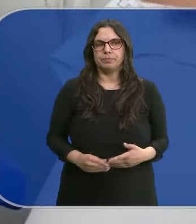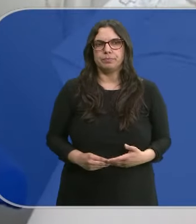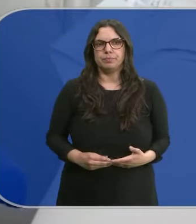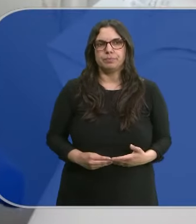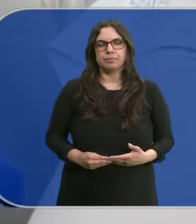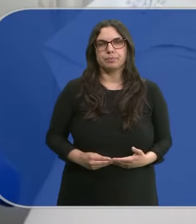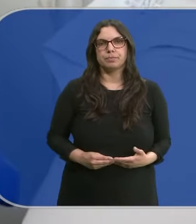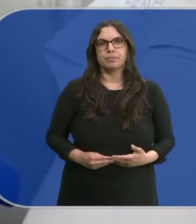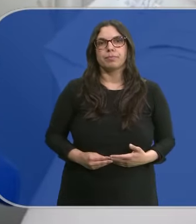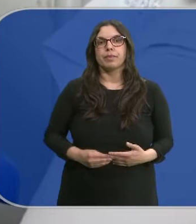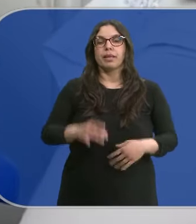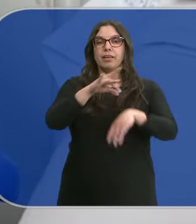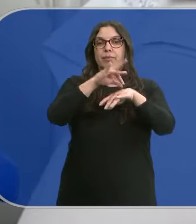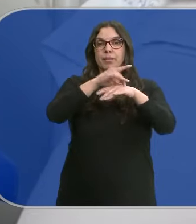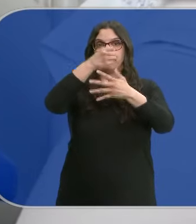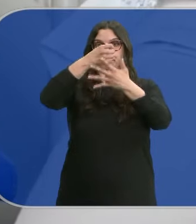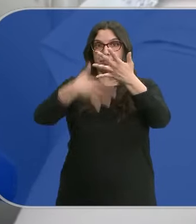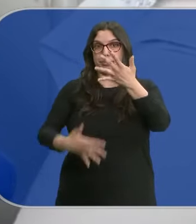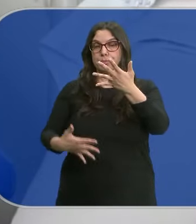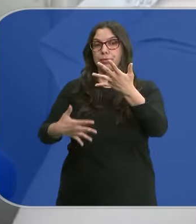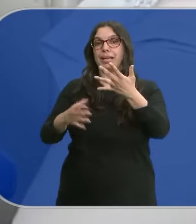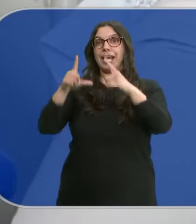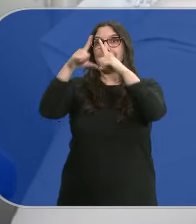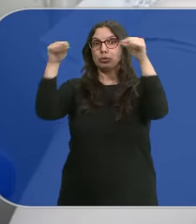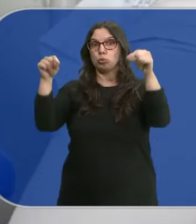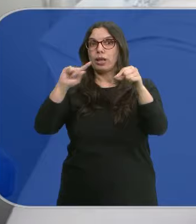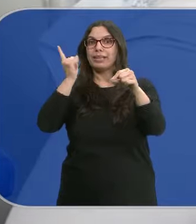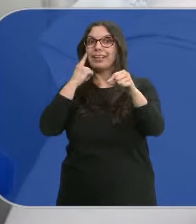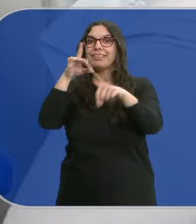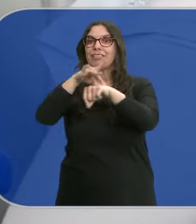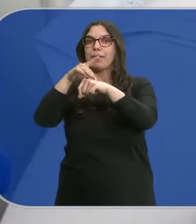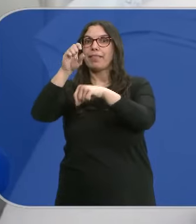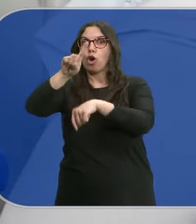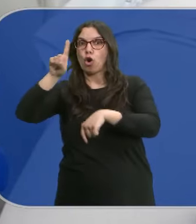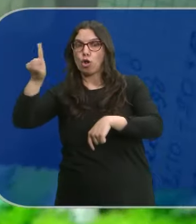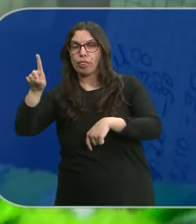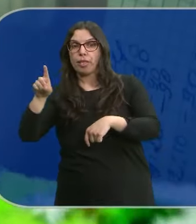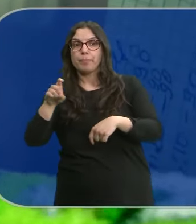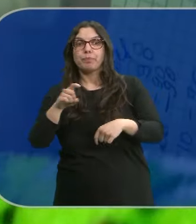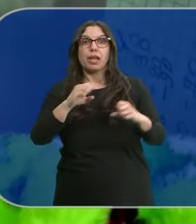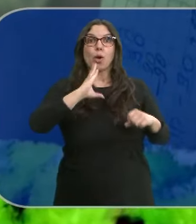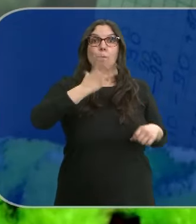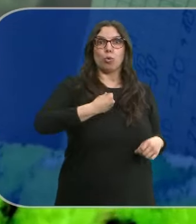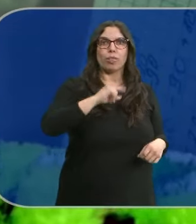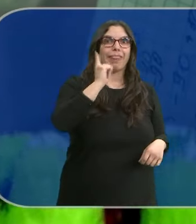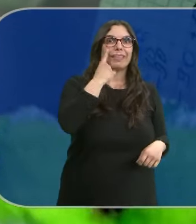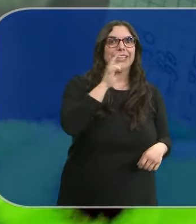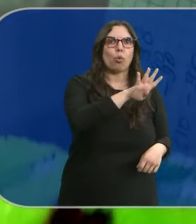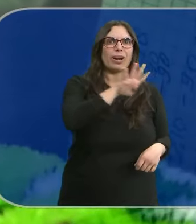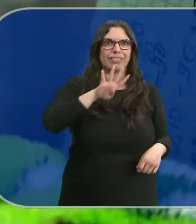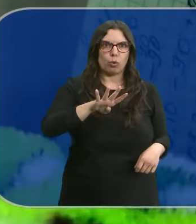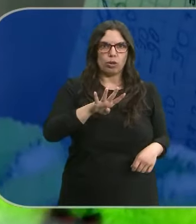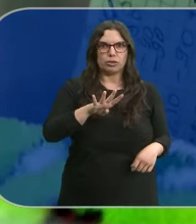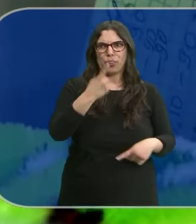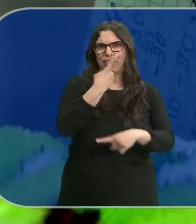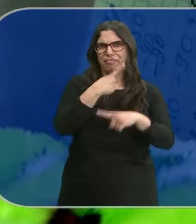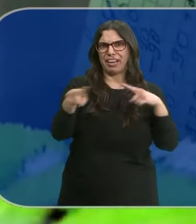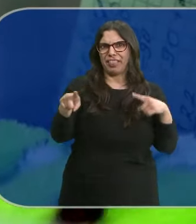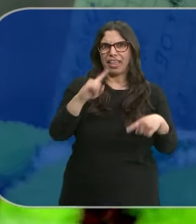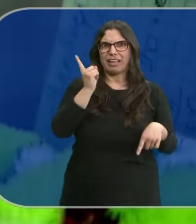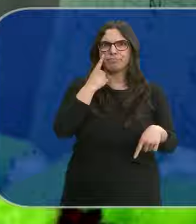De las 11 patologías que cubre la prueba del talón en Asturias a las 44 que detectan en Murcia, hay una diferencia de